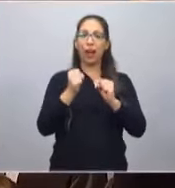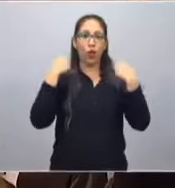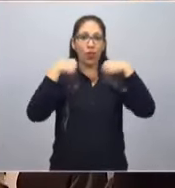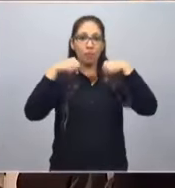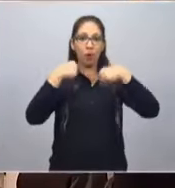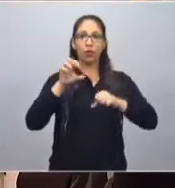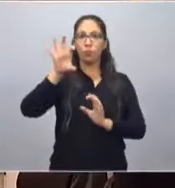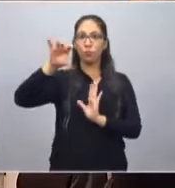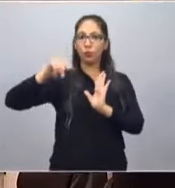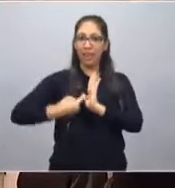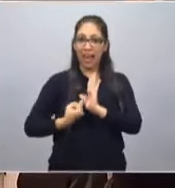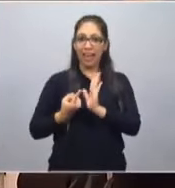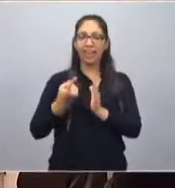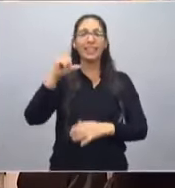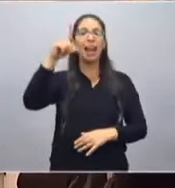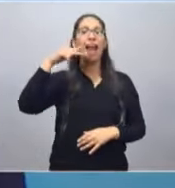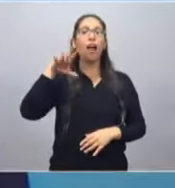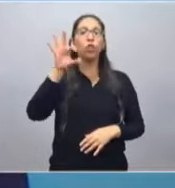la provincia de Buenos